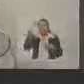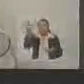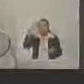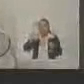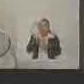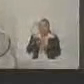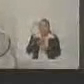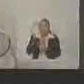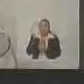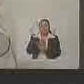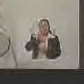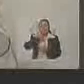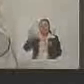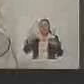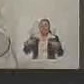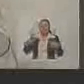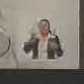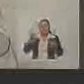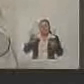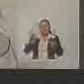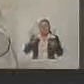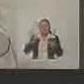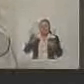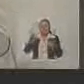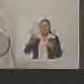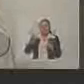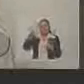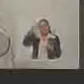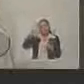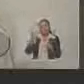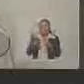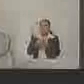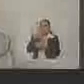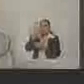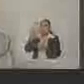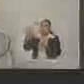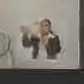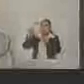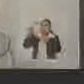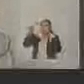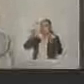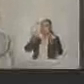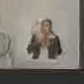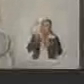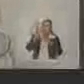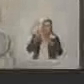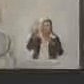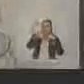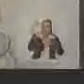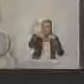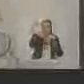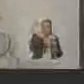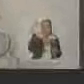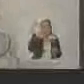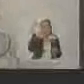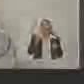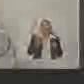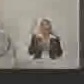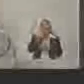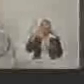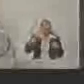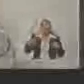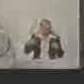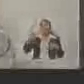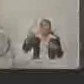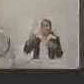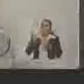los empresarios de la delegación a jalar tanto nuevos clientes como ser nuevos proveedores de